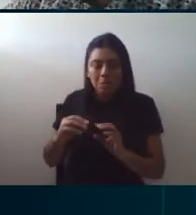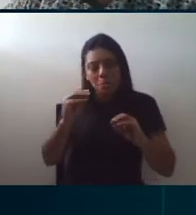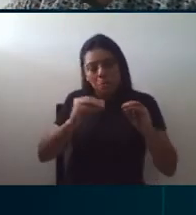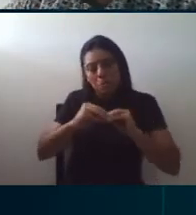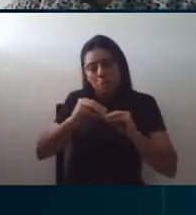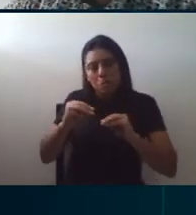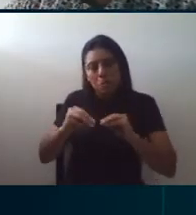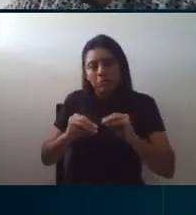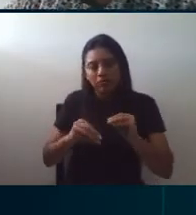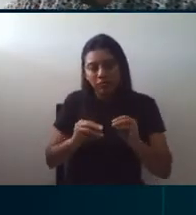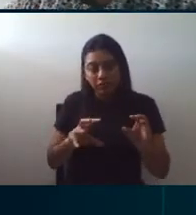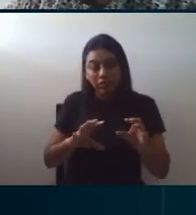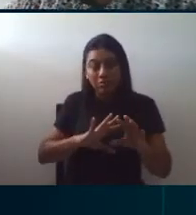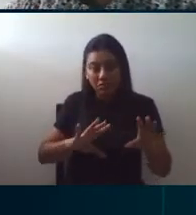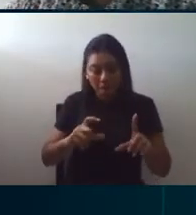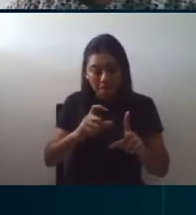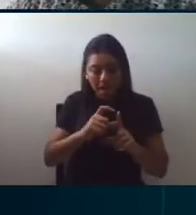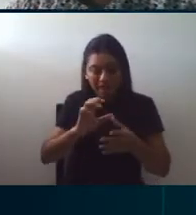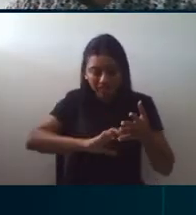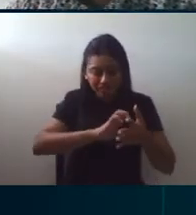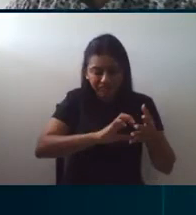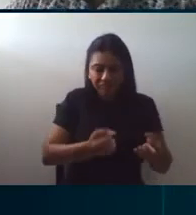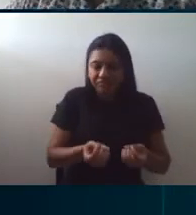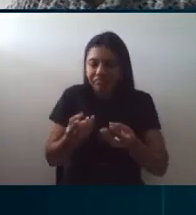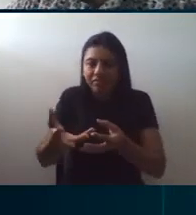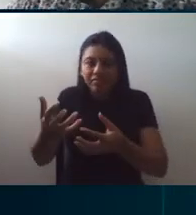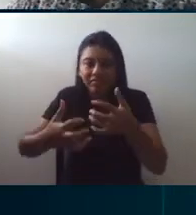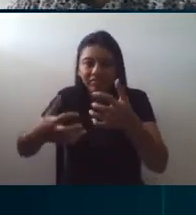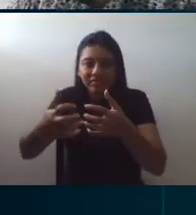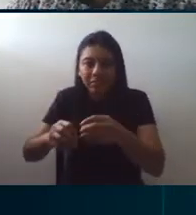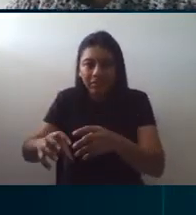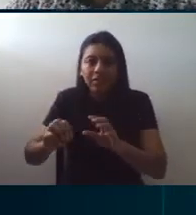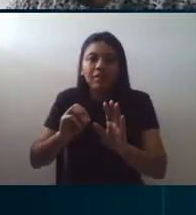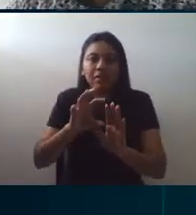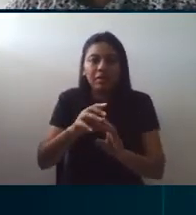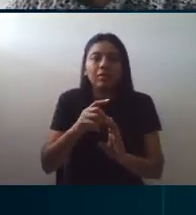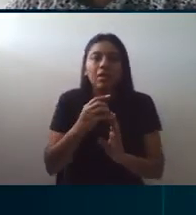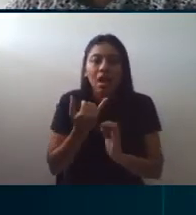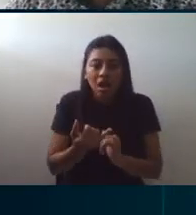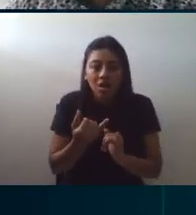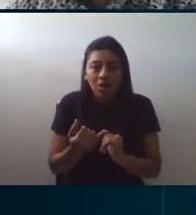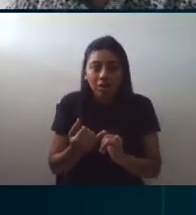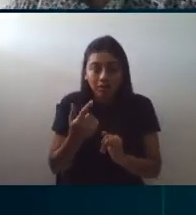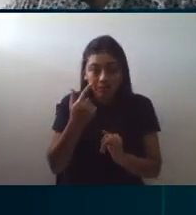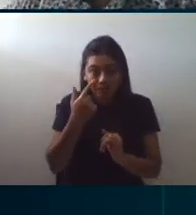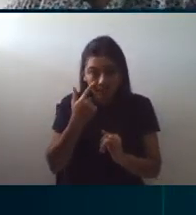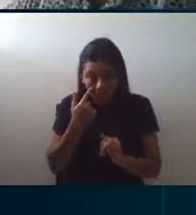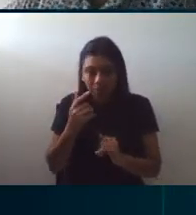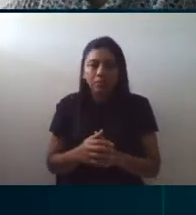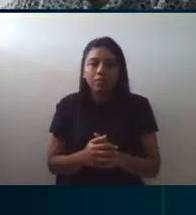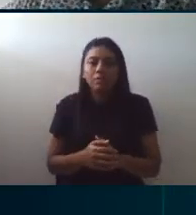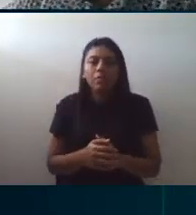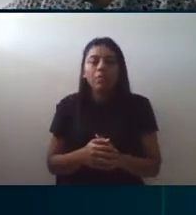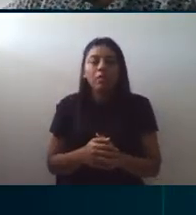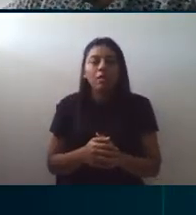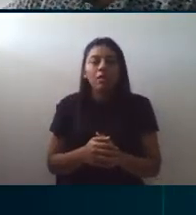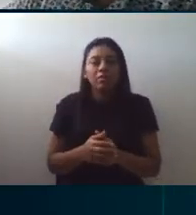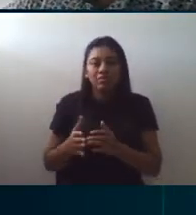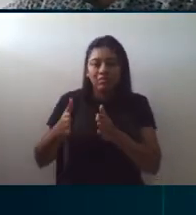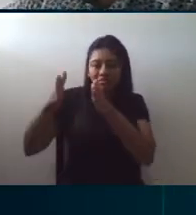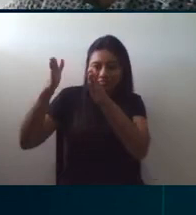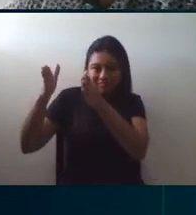en el vectores de soporte de máquina entrenamos la lección aprendida versus la categoría, le puedo asegurar